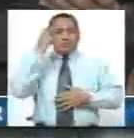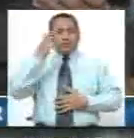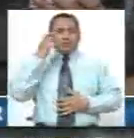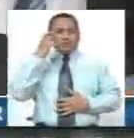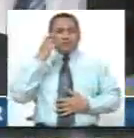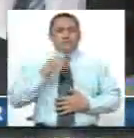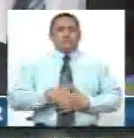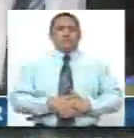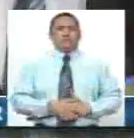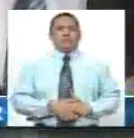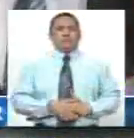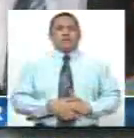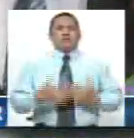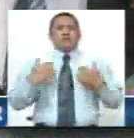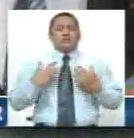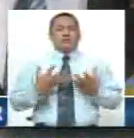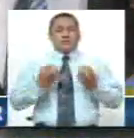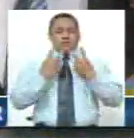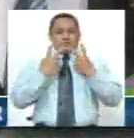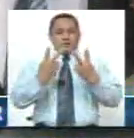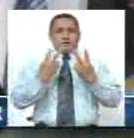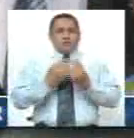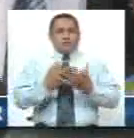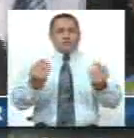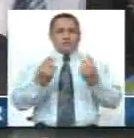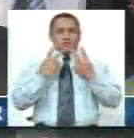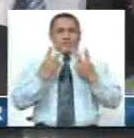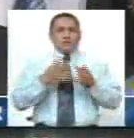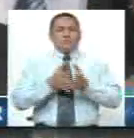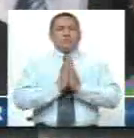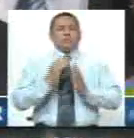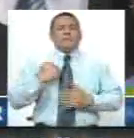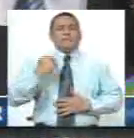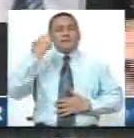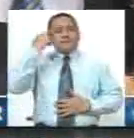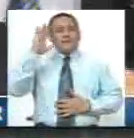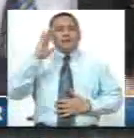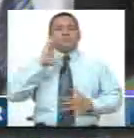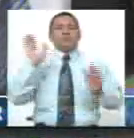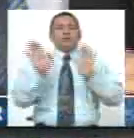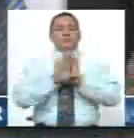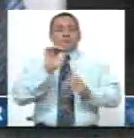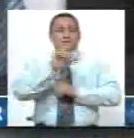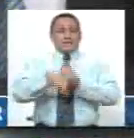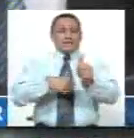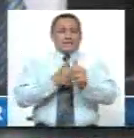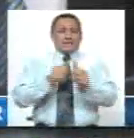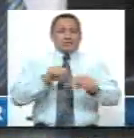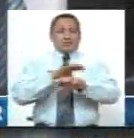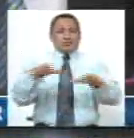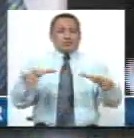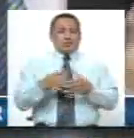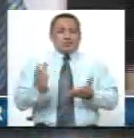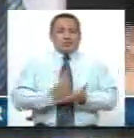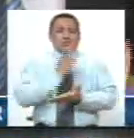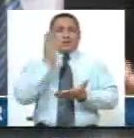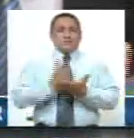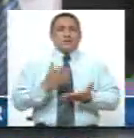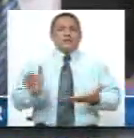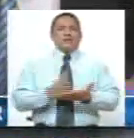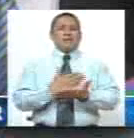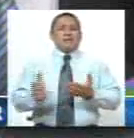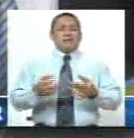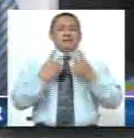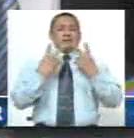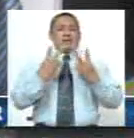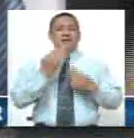políticos. Quisiéramos creer, quisiéramos pensar que detrás de todos estos psicosociales no haya estado